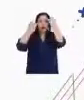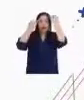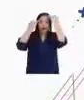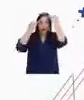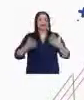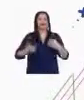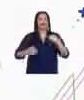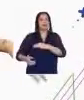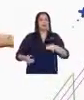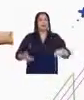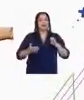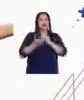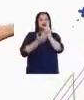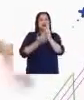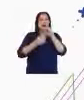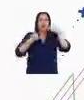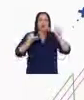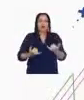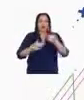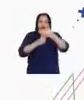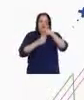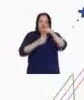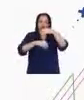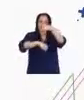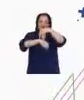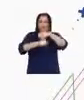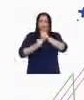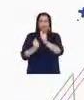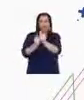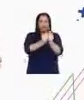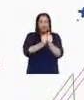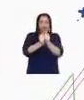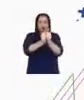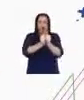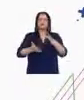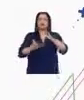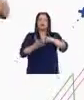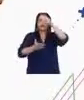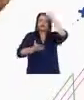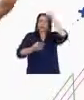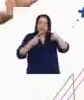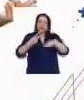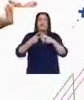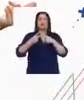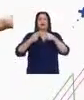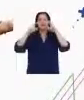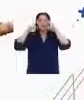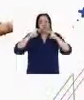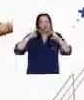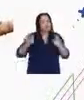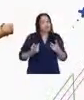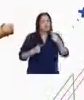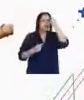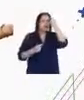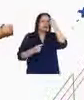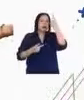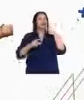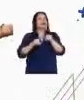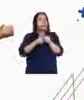del Ministerio de Educación en la que compartiremos tiempo juntas y juntos para aprender, para analizar y, por qué